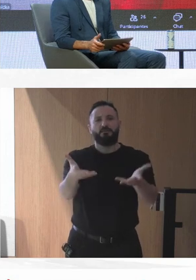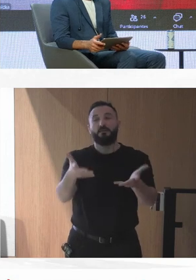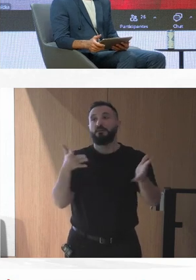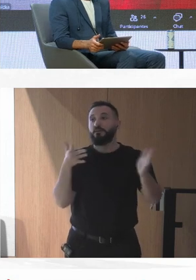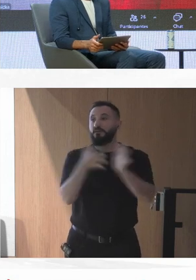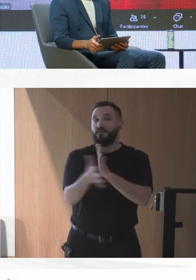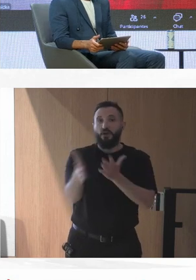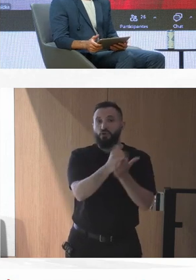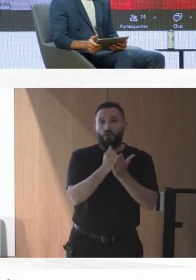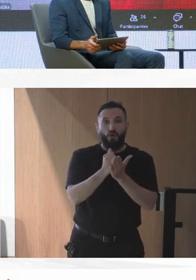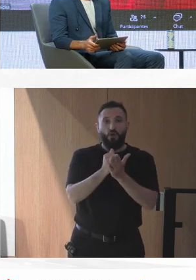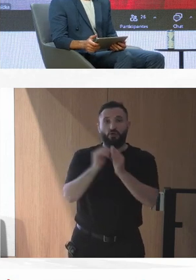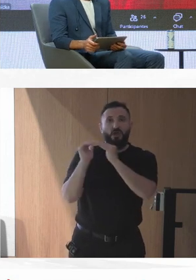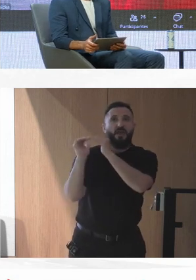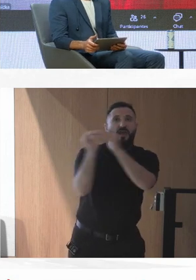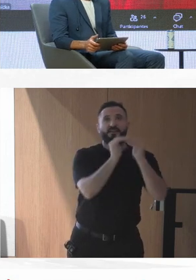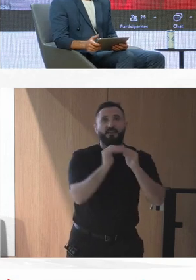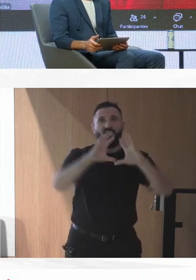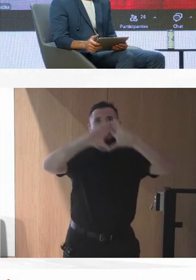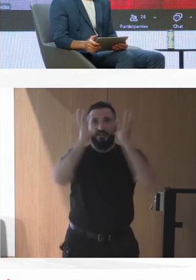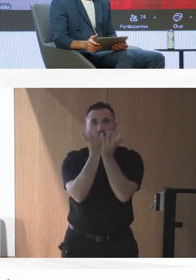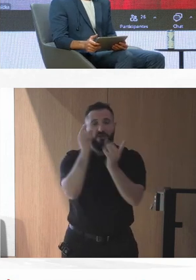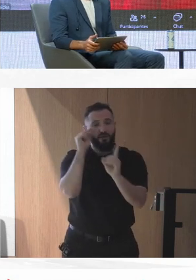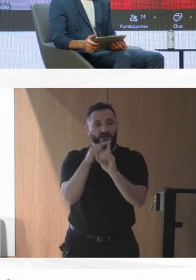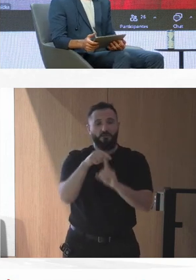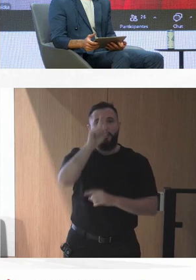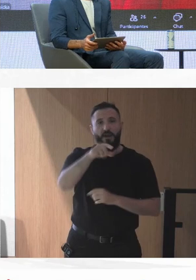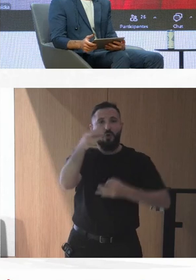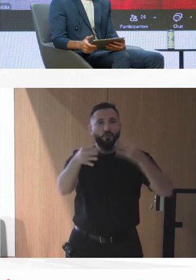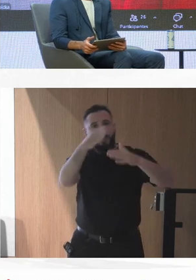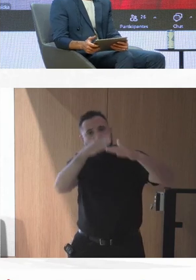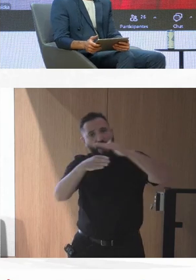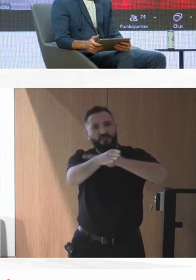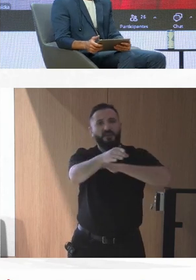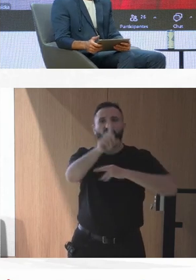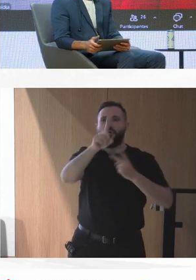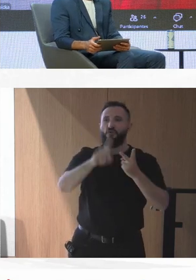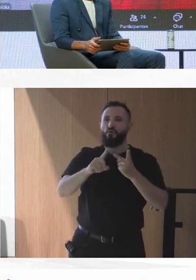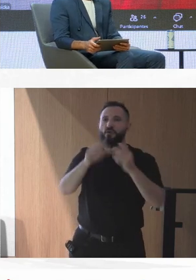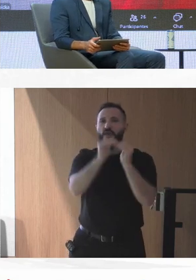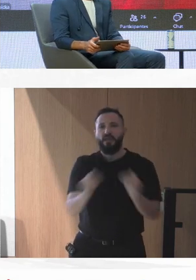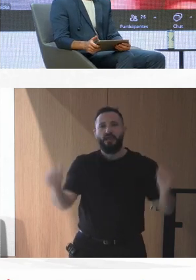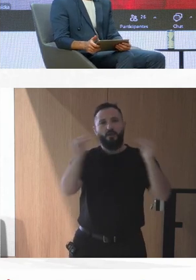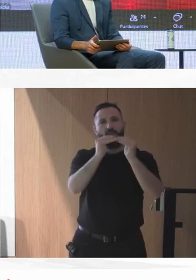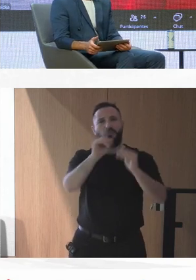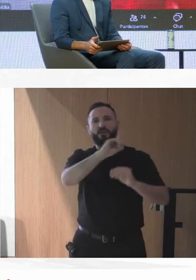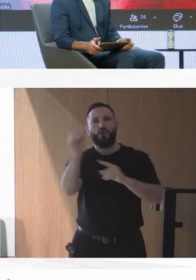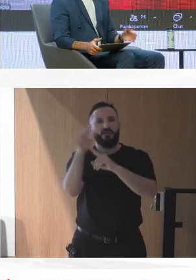todos los estándares internacionales de los Estados miembros para asegurar un juicio justo, el acceso a la justicia, la igualdad y la no